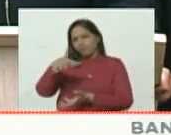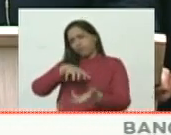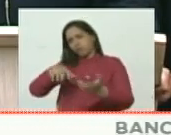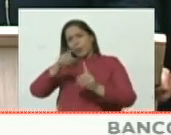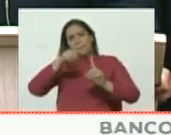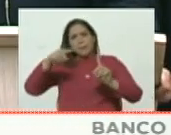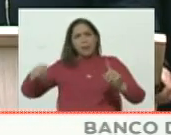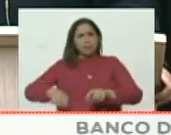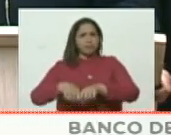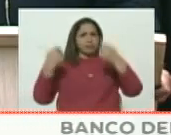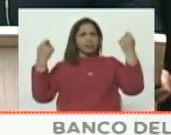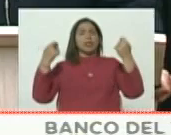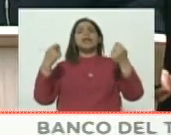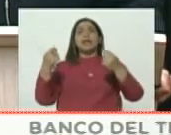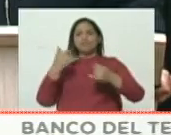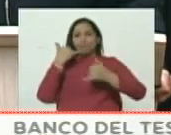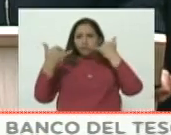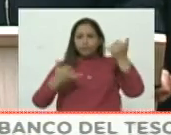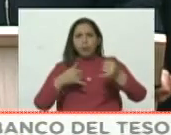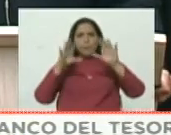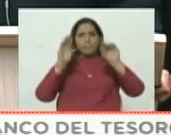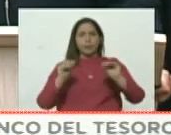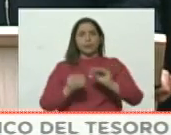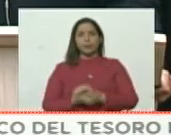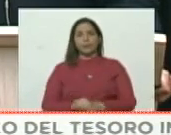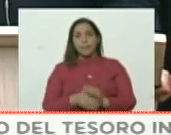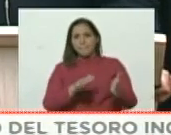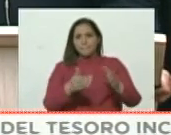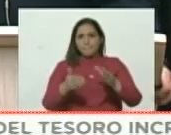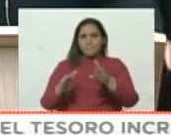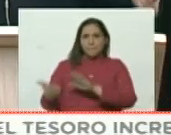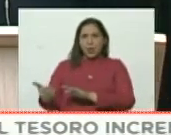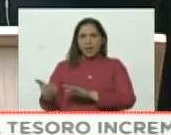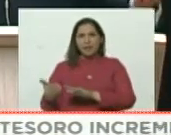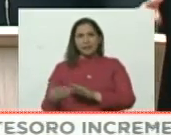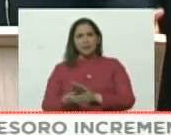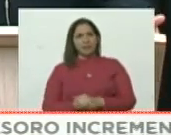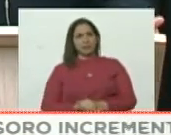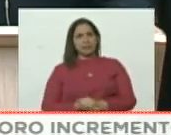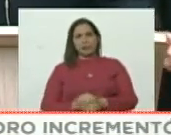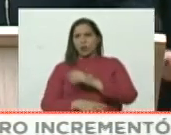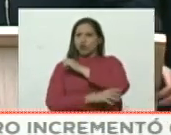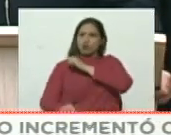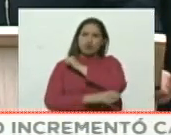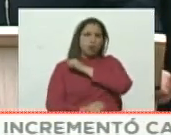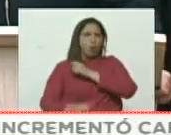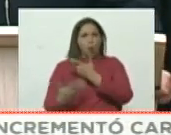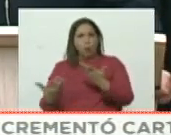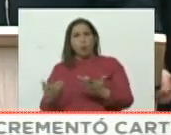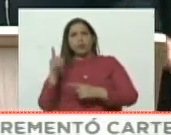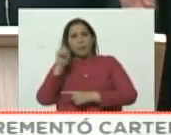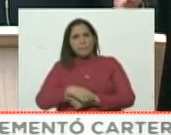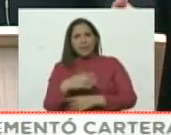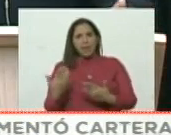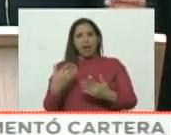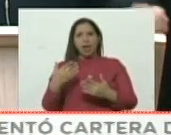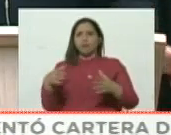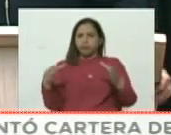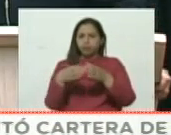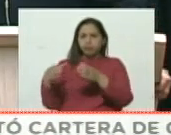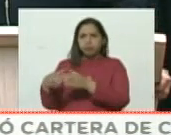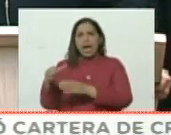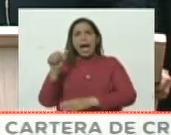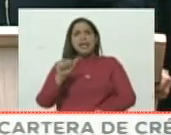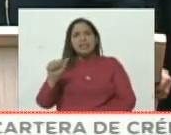eléctricos, sabotajes de telecomunicaciones, asesinatos, homicidios, quemas, robo del parque del batallón Ayala,